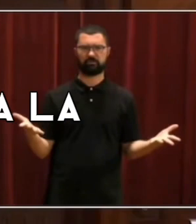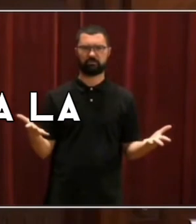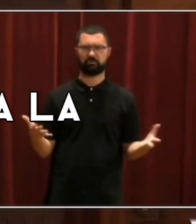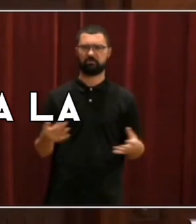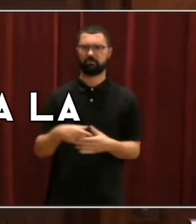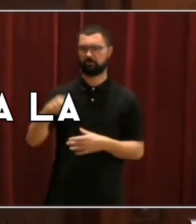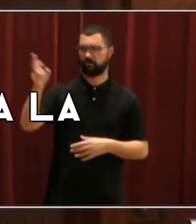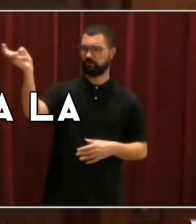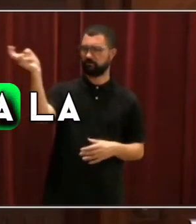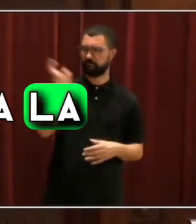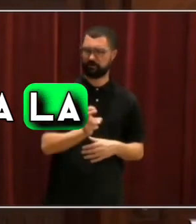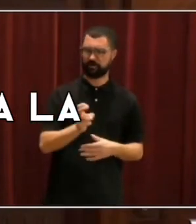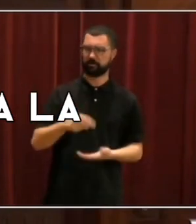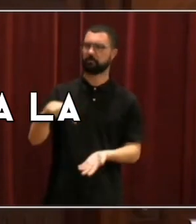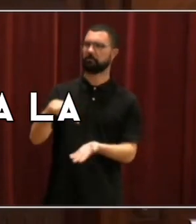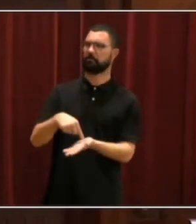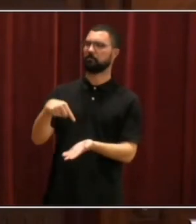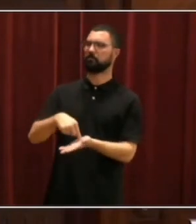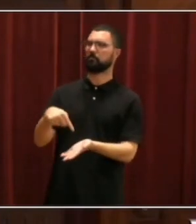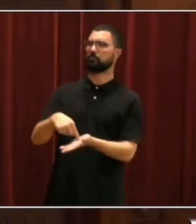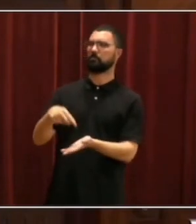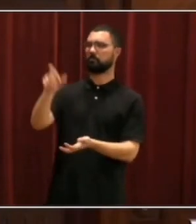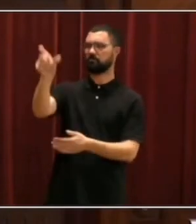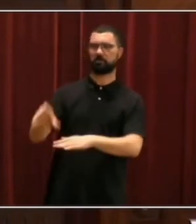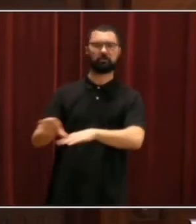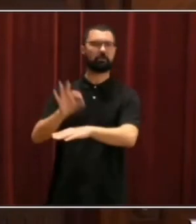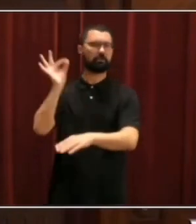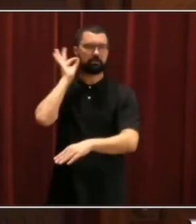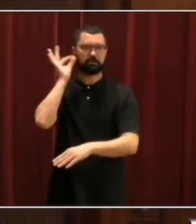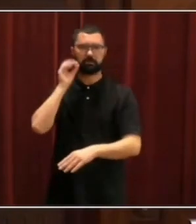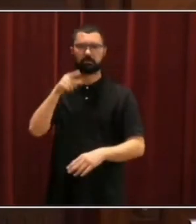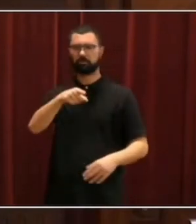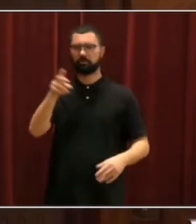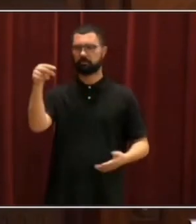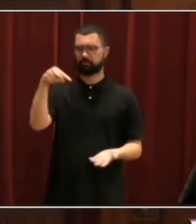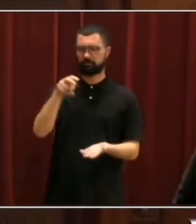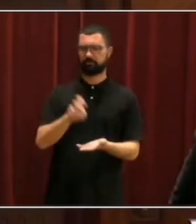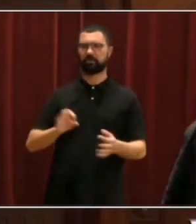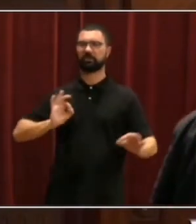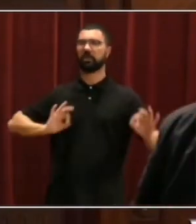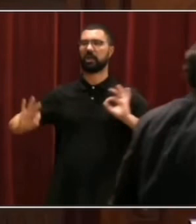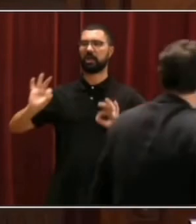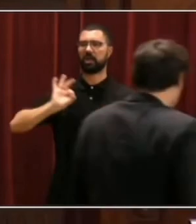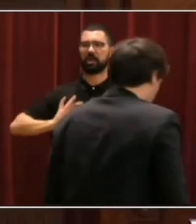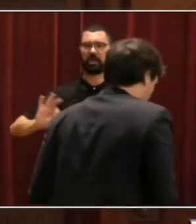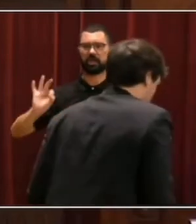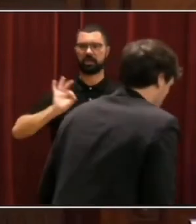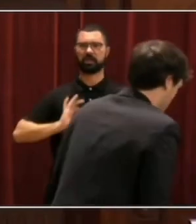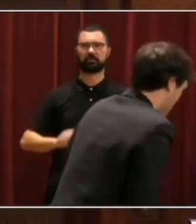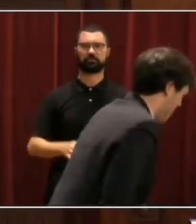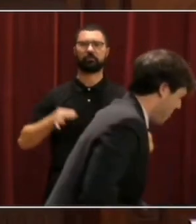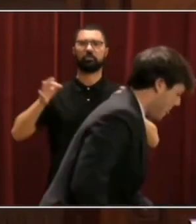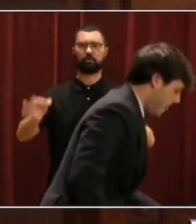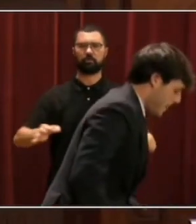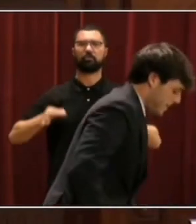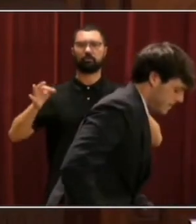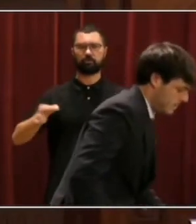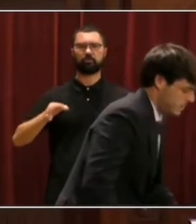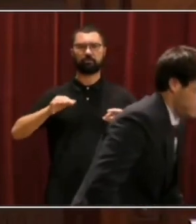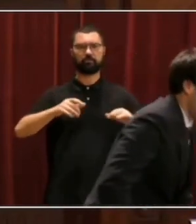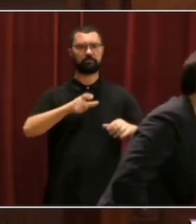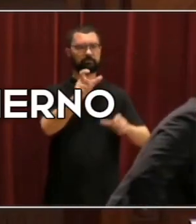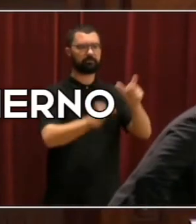aquí a pedir explicaciones a la consellera a hacer su teatro de siempre para manipular al